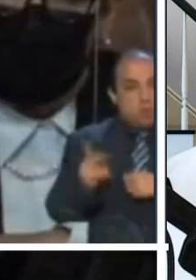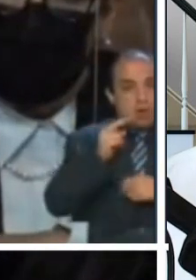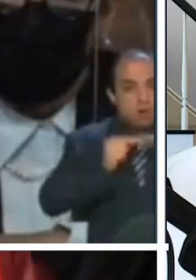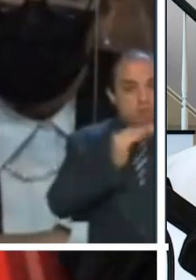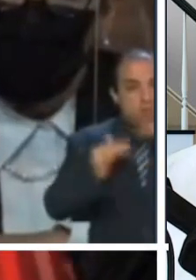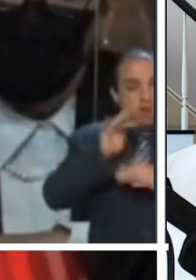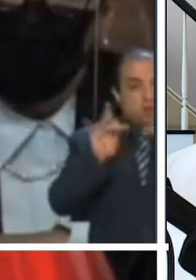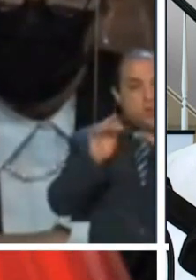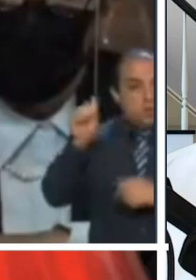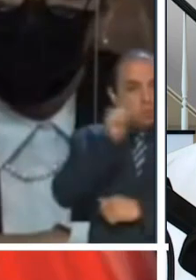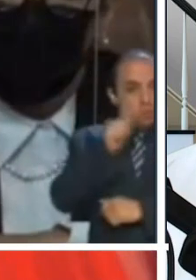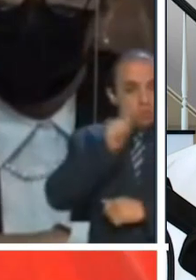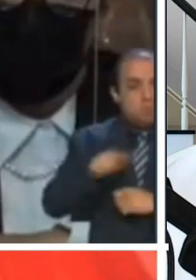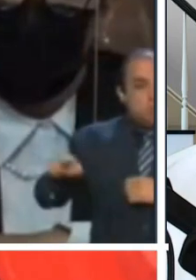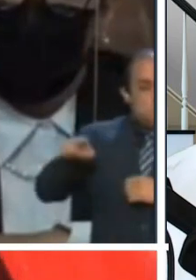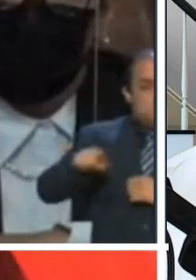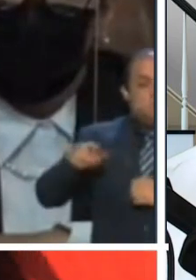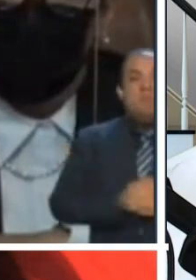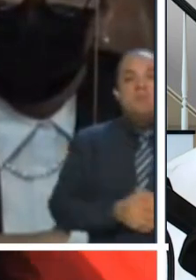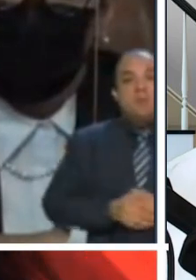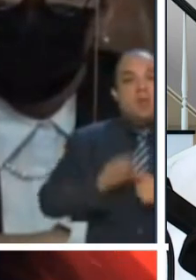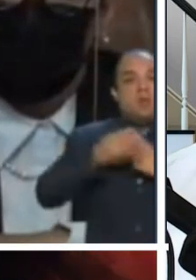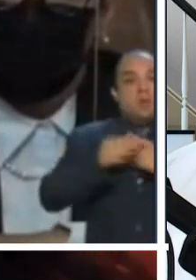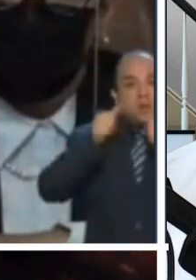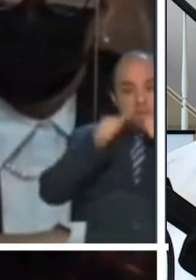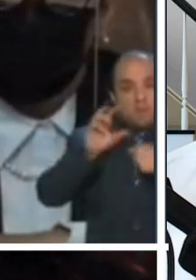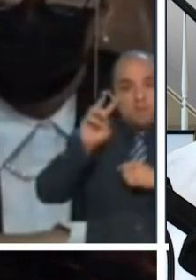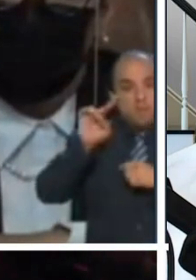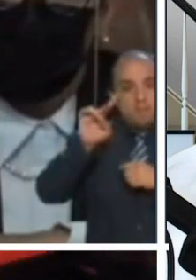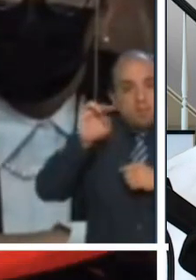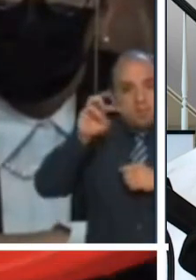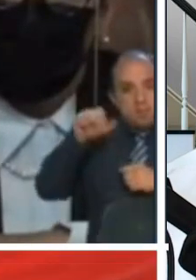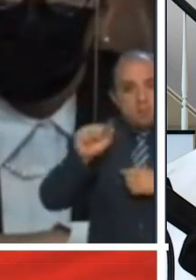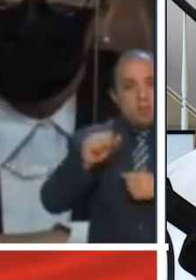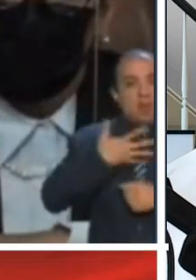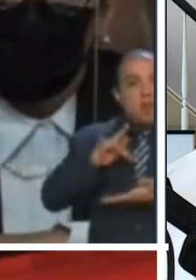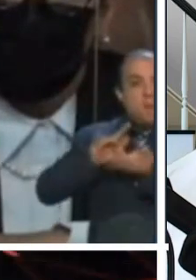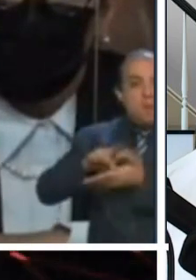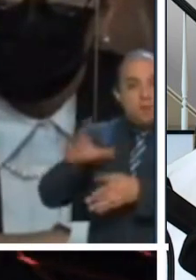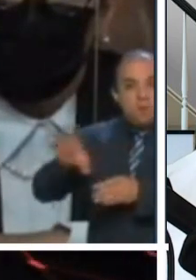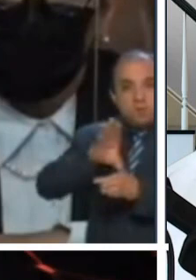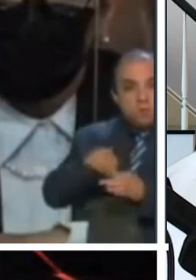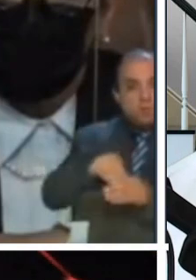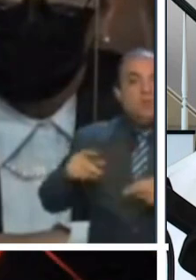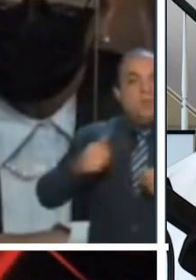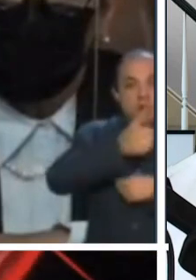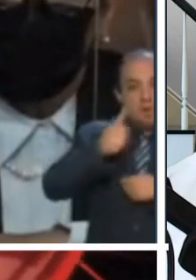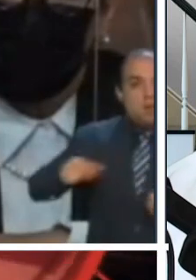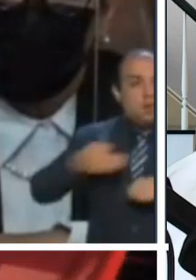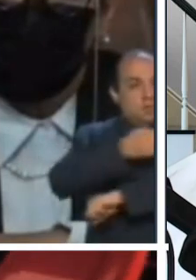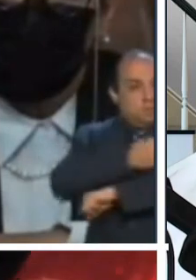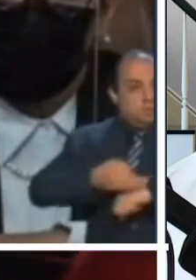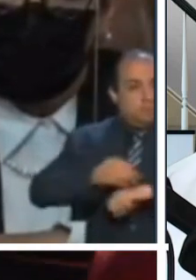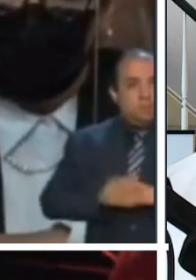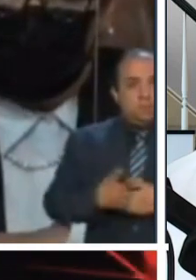contacto permanente con ellas y la Comisión de Atención a Víctimas formuló un apoyo integral a cada una de las familias.